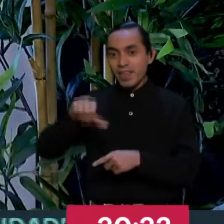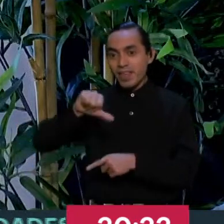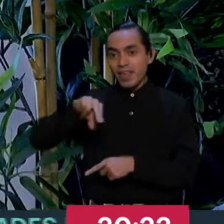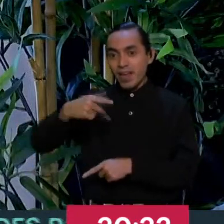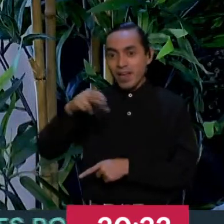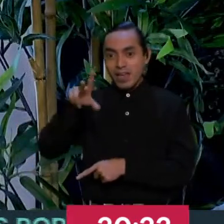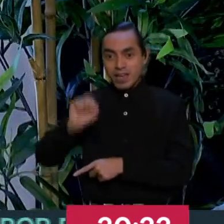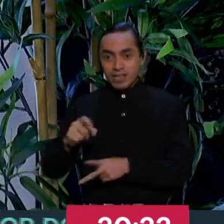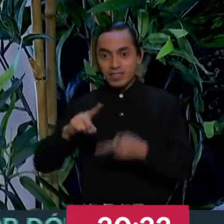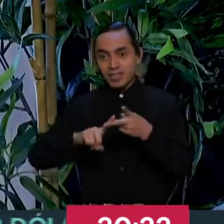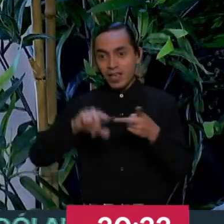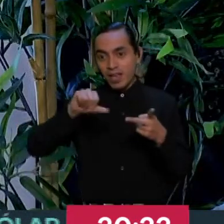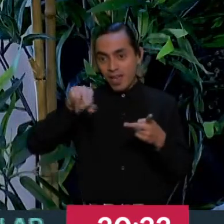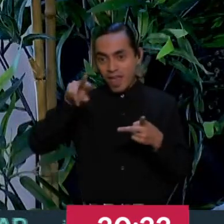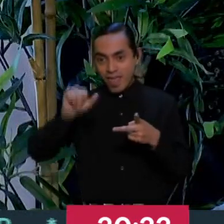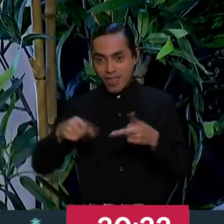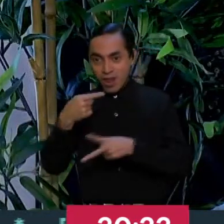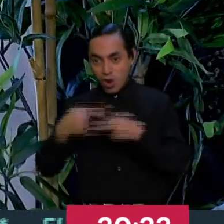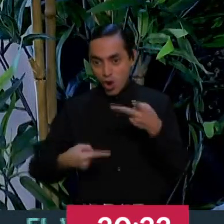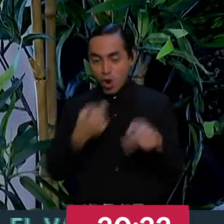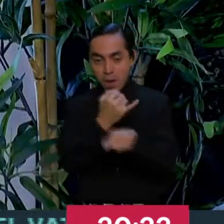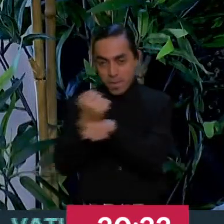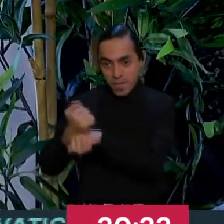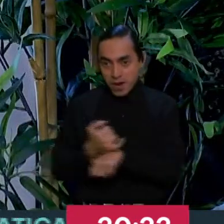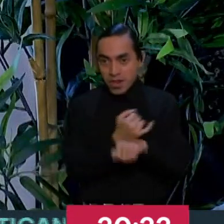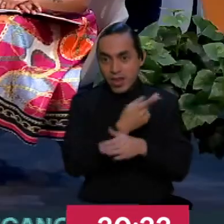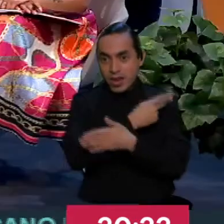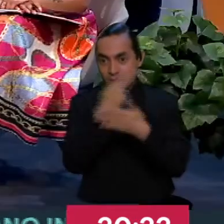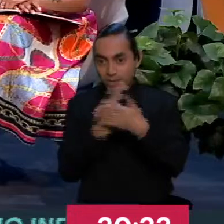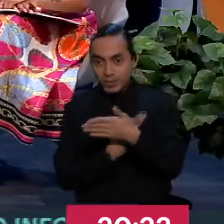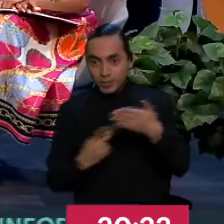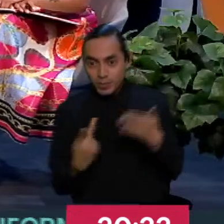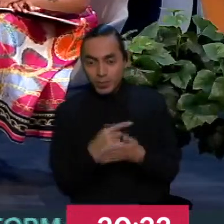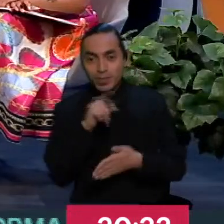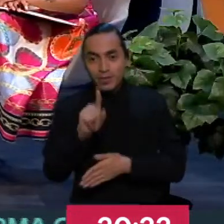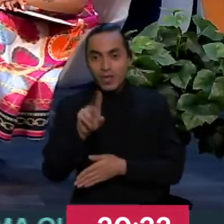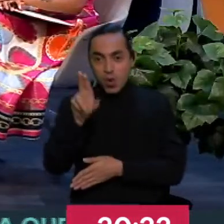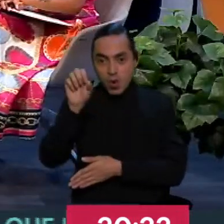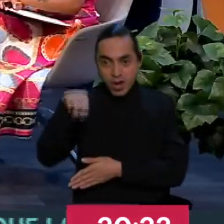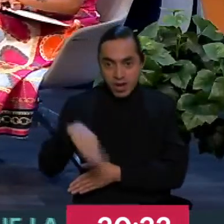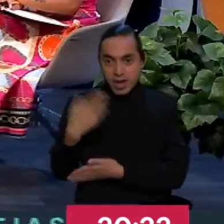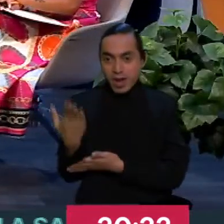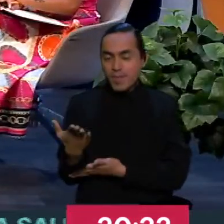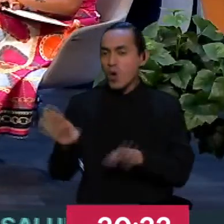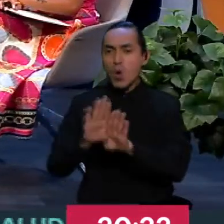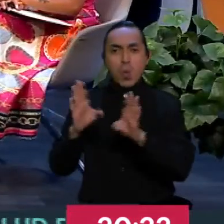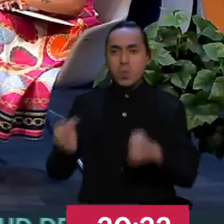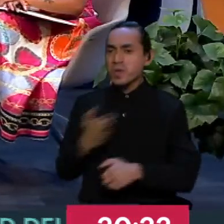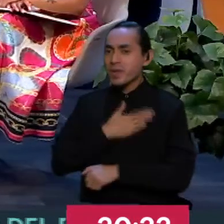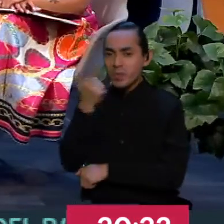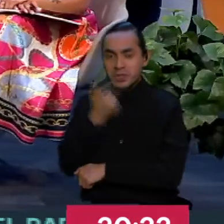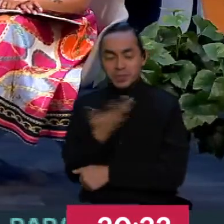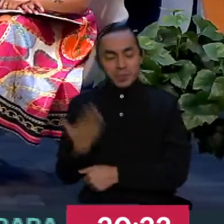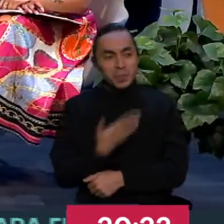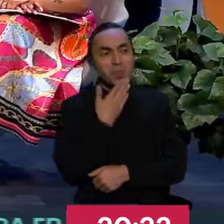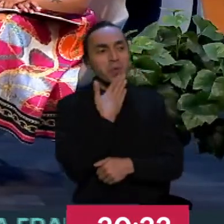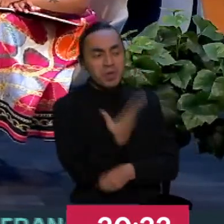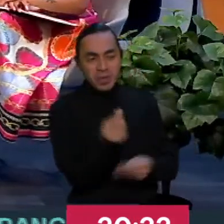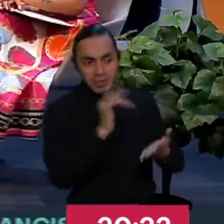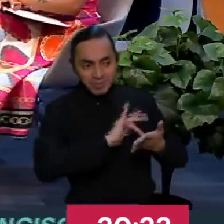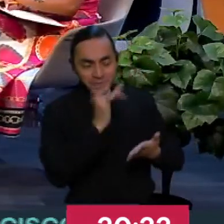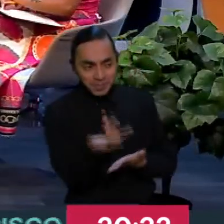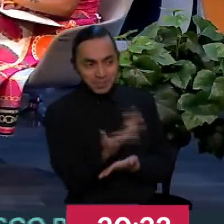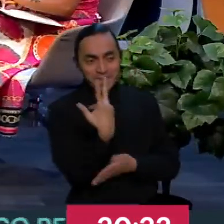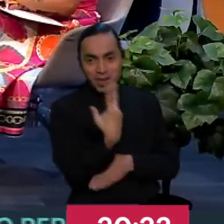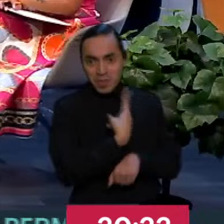Palma y Andrea Bustamante, ambas investigadoras del programa PUEDS de la UNAM. ¿Cómo están, chicas? Buenas noches. Muy bien, Berenice, muchas gracias. Gracias